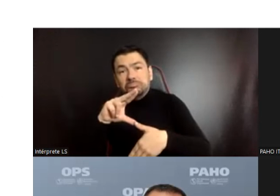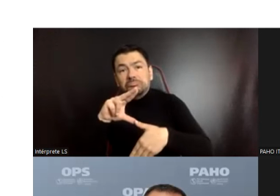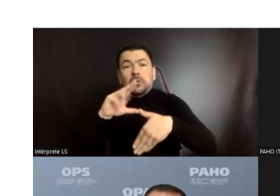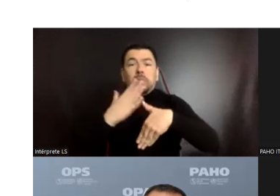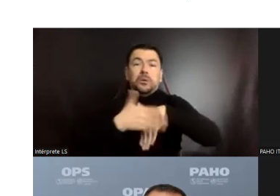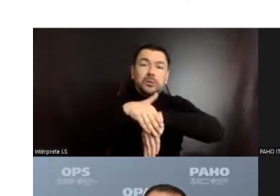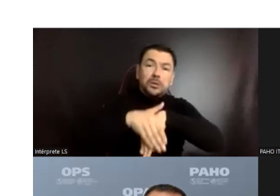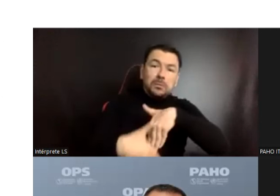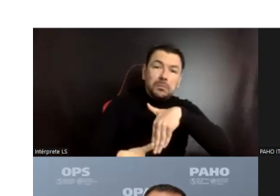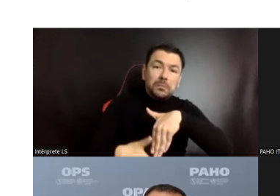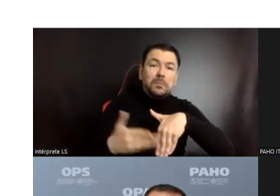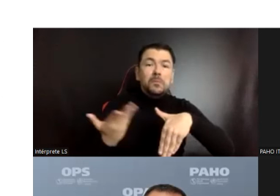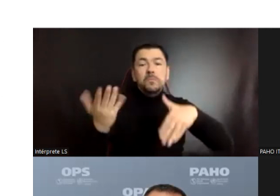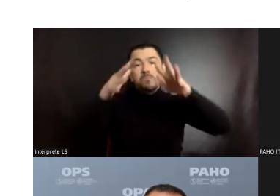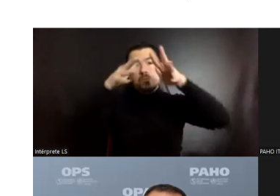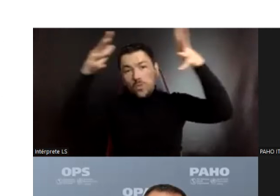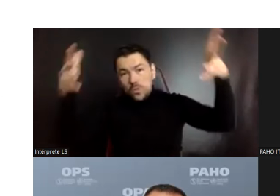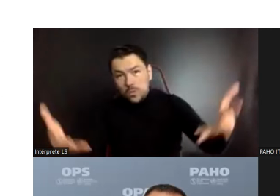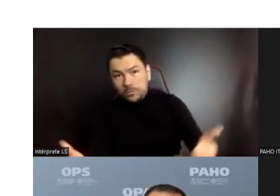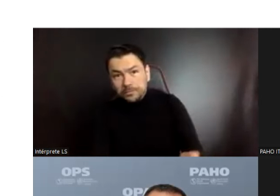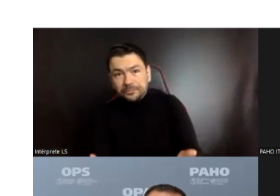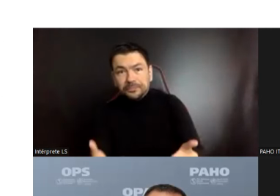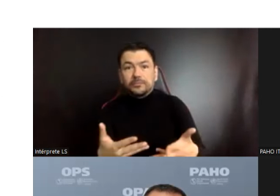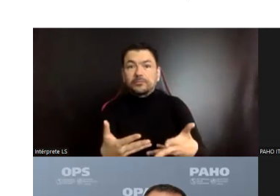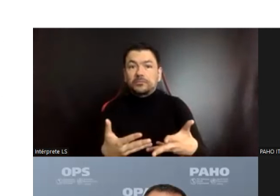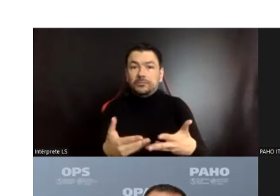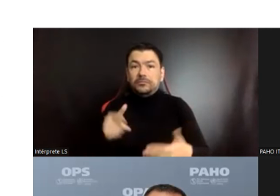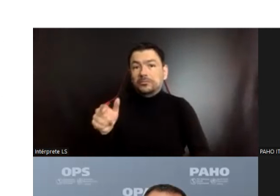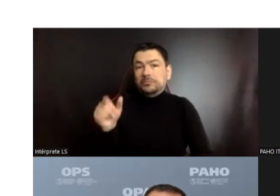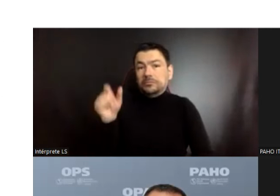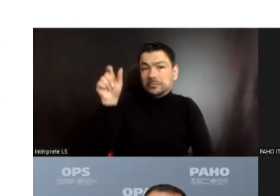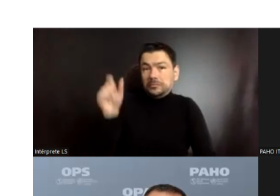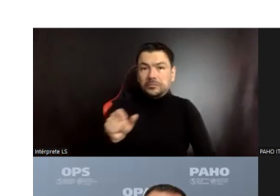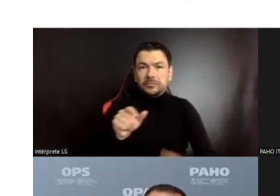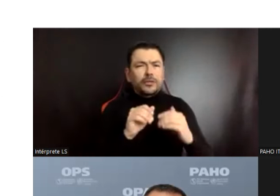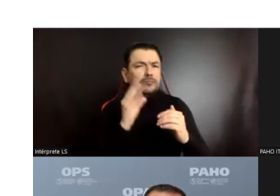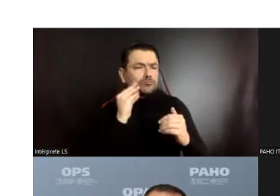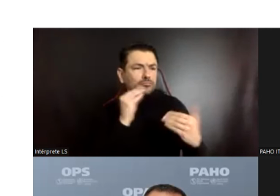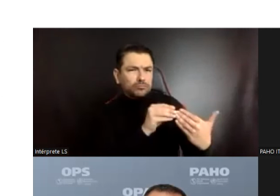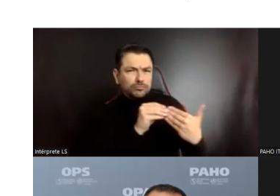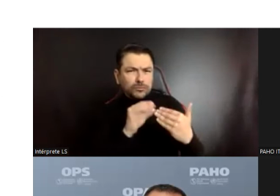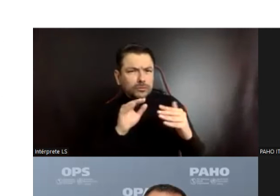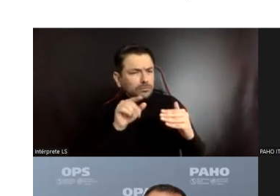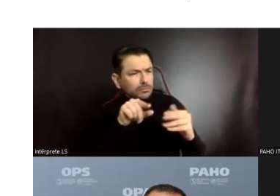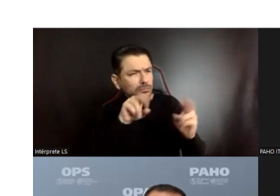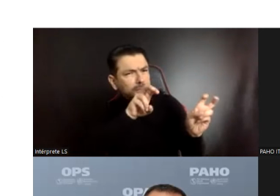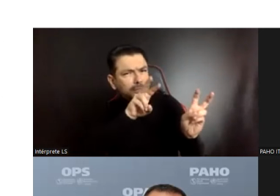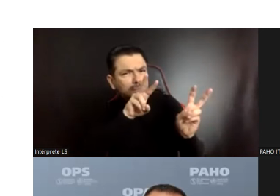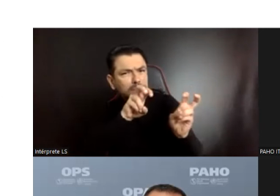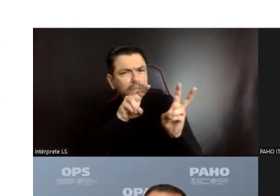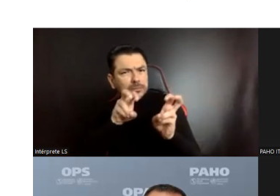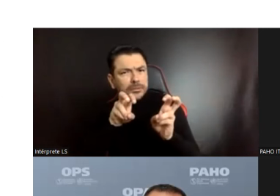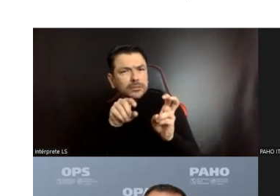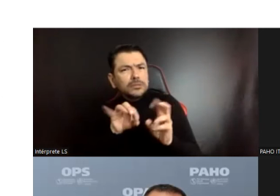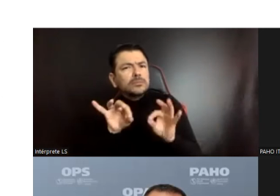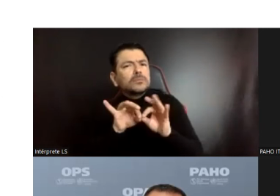la paso a nuestro panel para que nos guíe en torno de varios temas para poder abordar